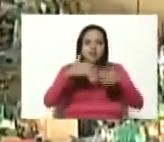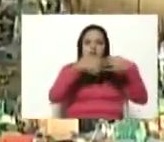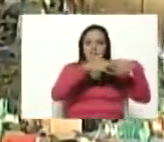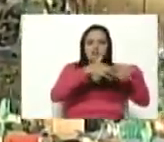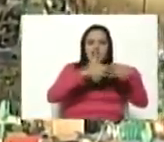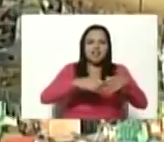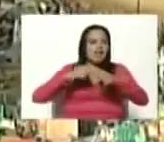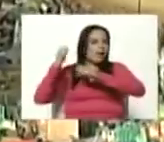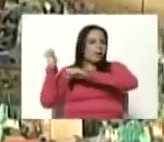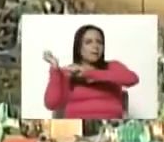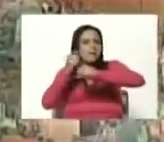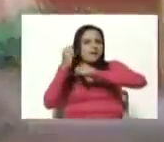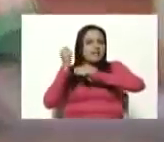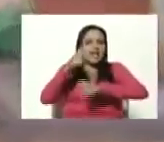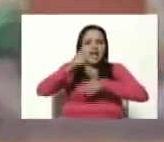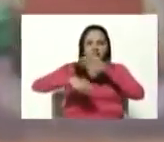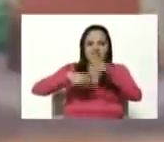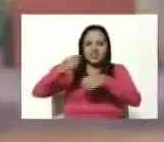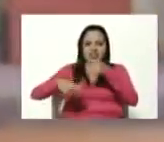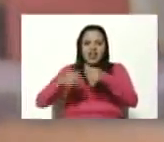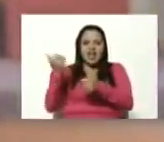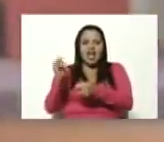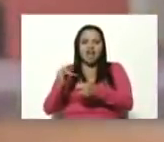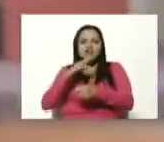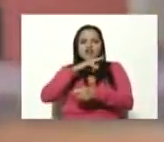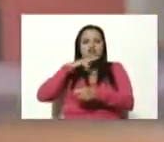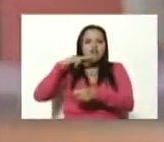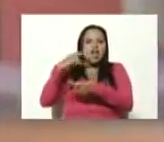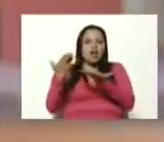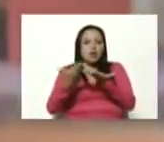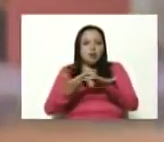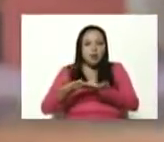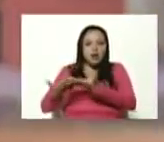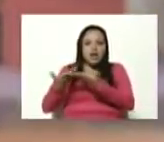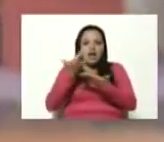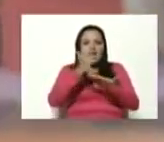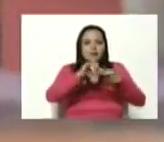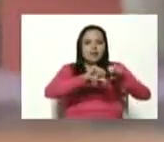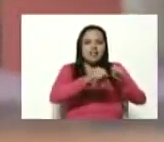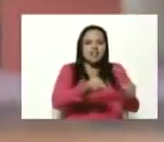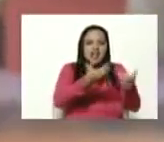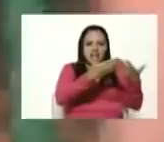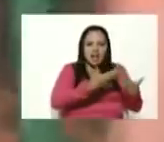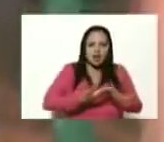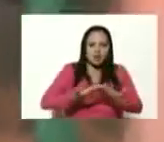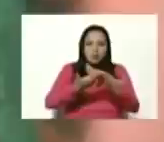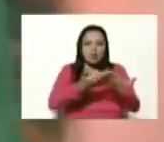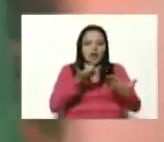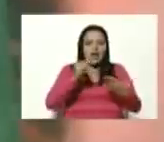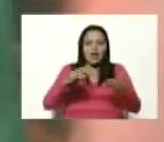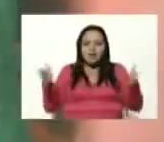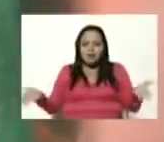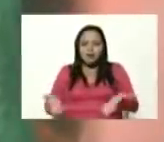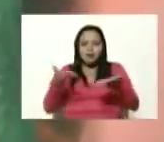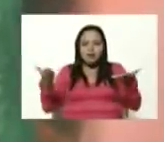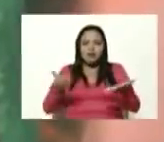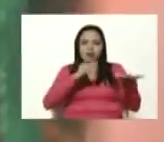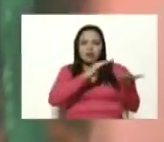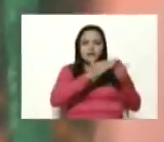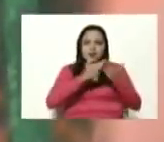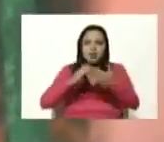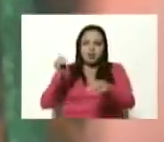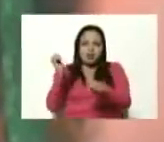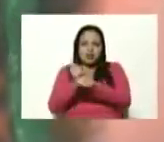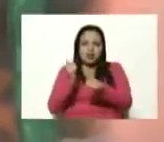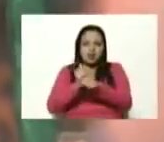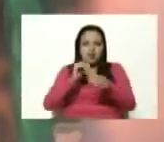Piñata, tenemos la dulcería Escuela, la panadería Escuela, y estamos impulsando la comuna productiva, el